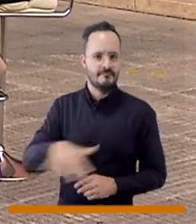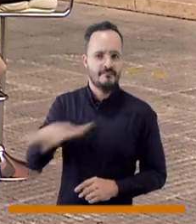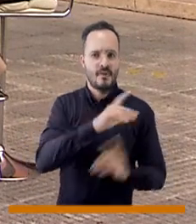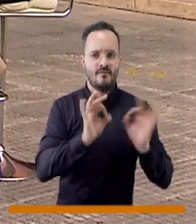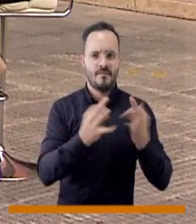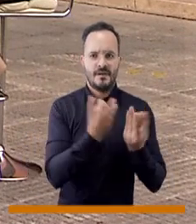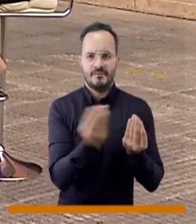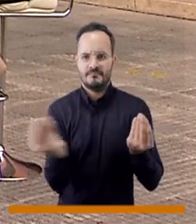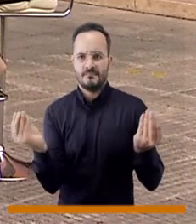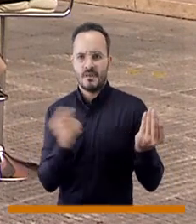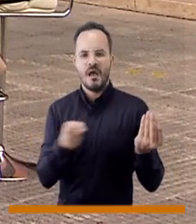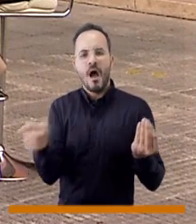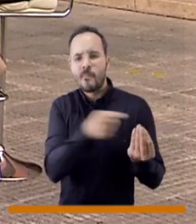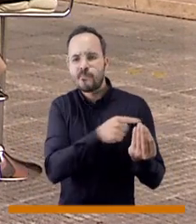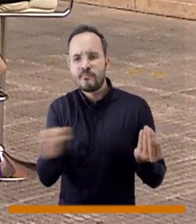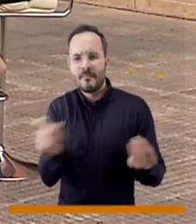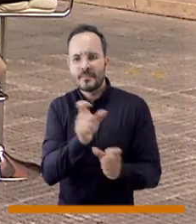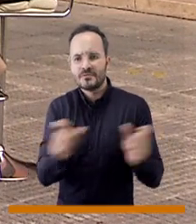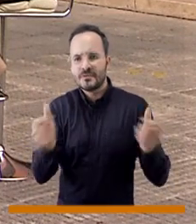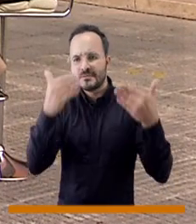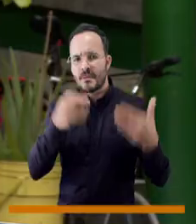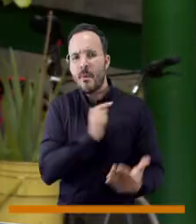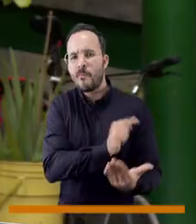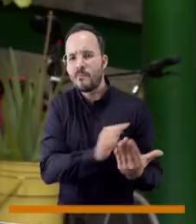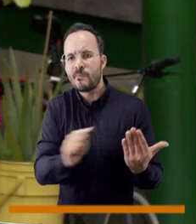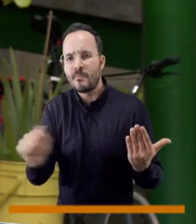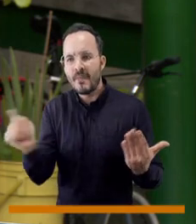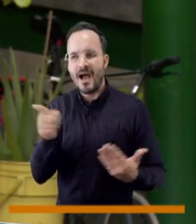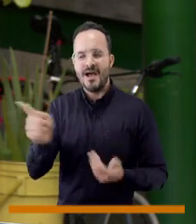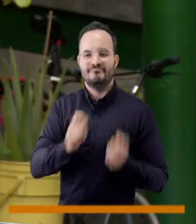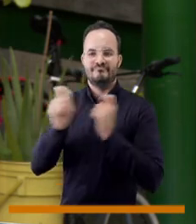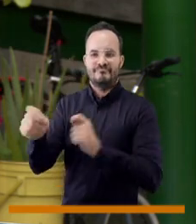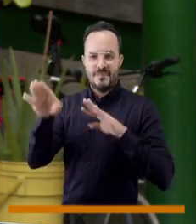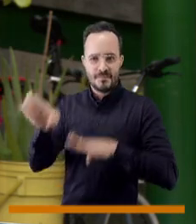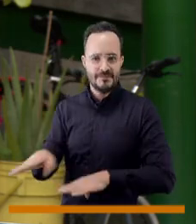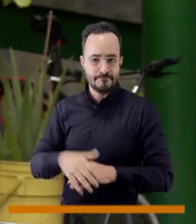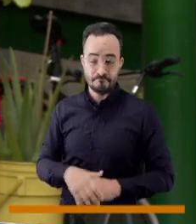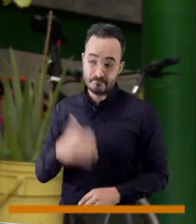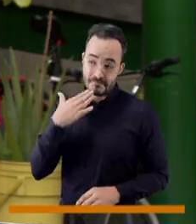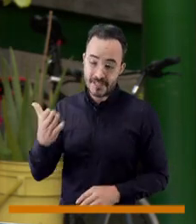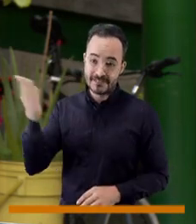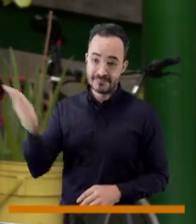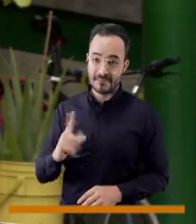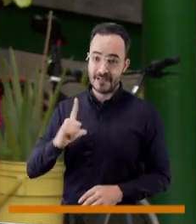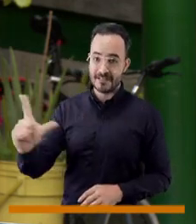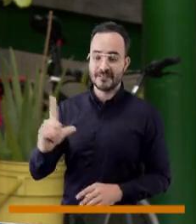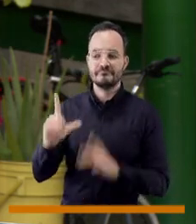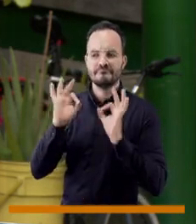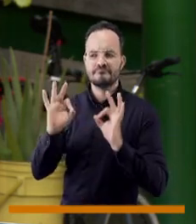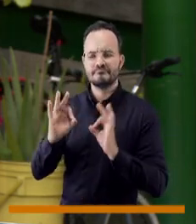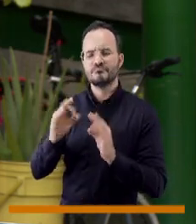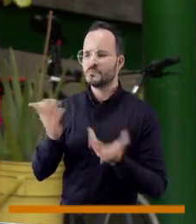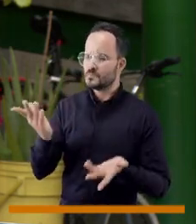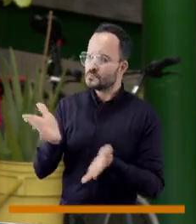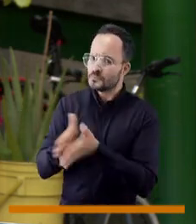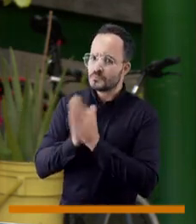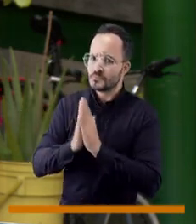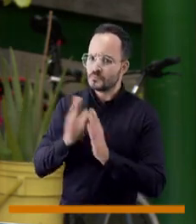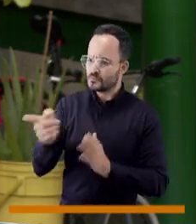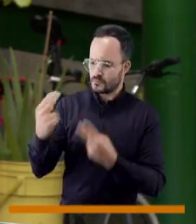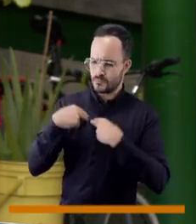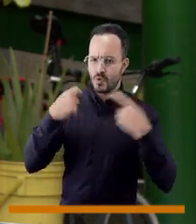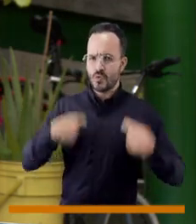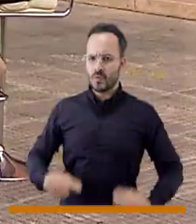con alguna persona con discapacidad. Magda Susana, bienvenida, gracias por acompañarnos y explíquenos cómo